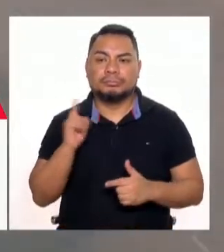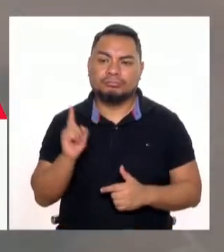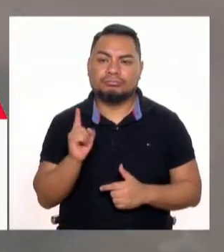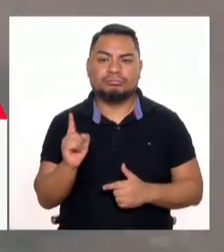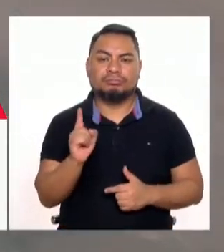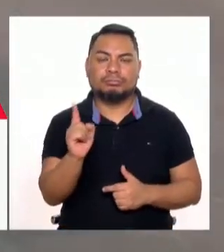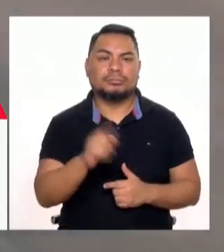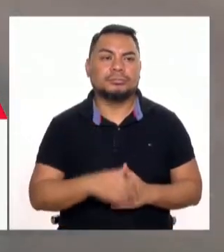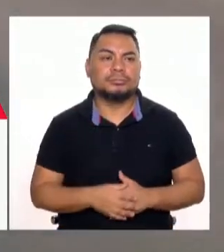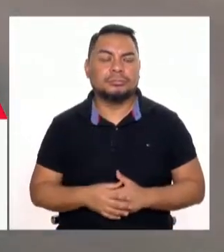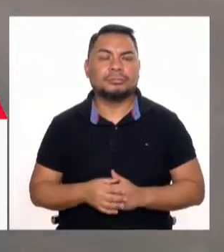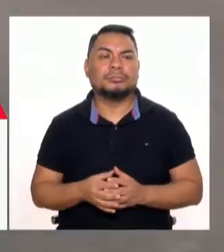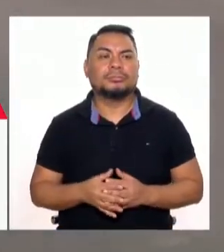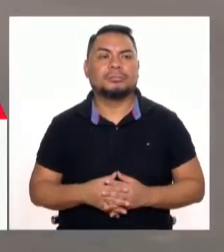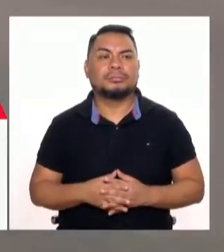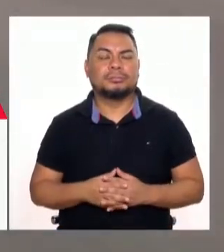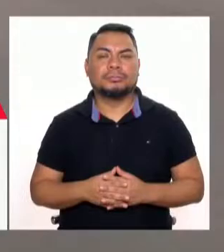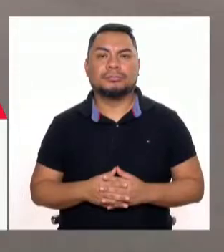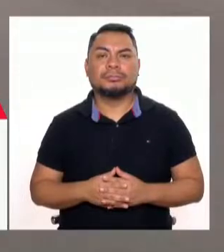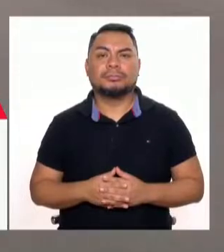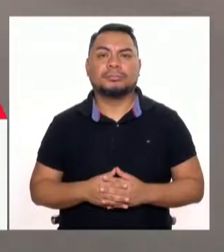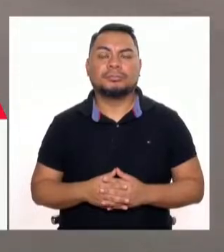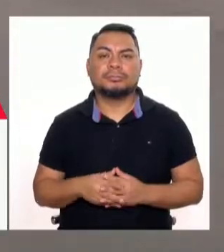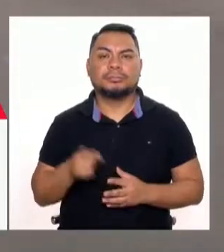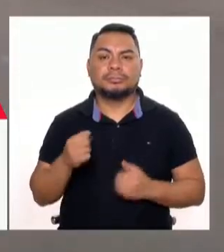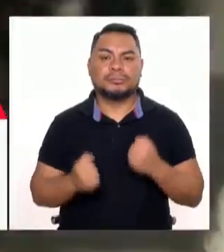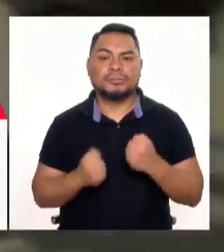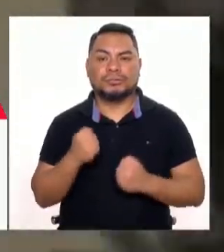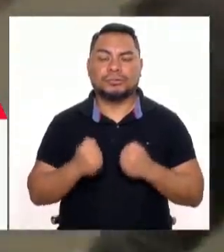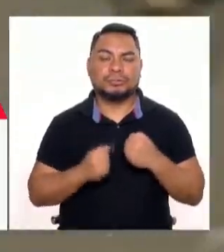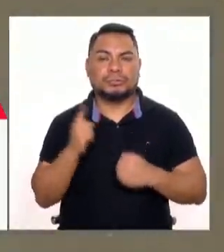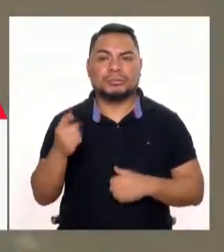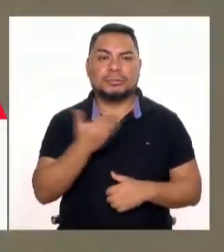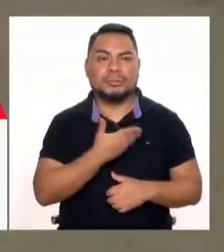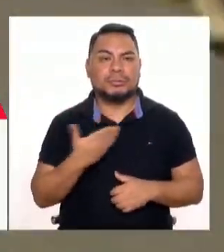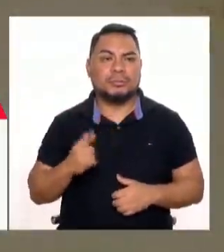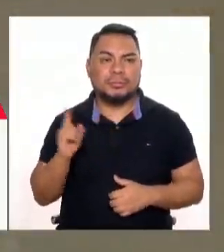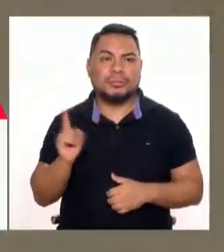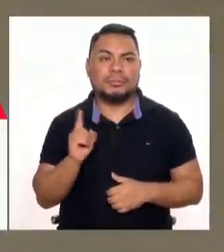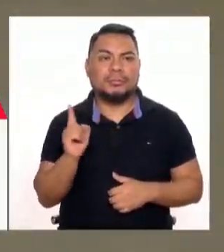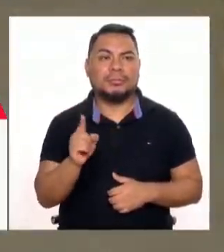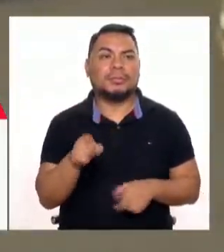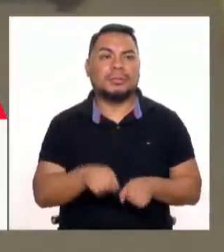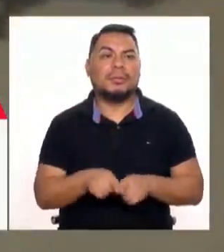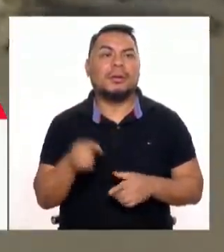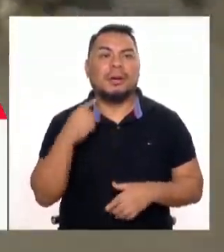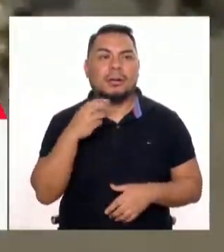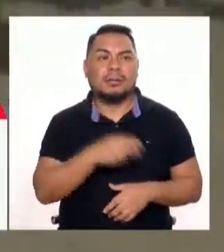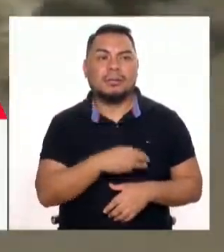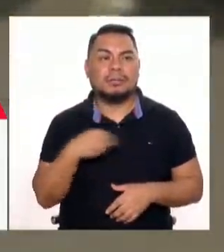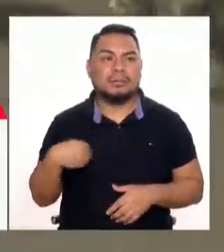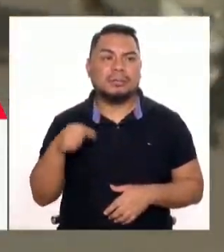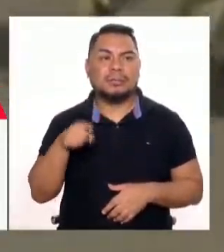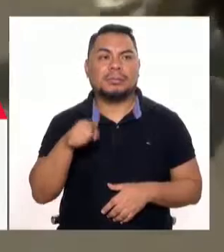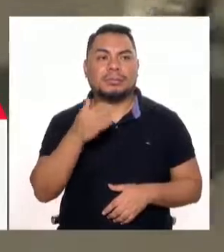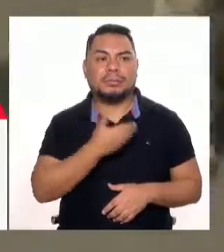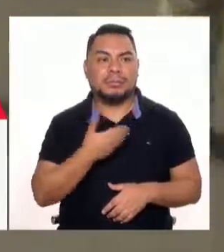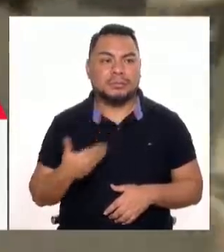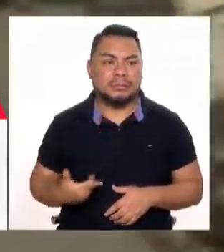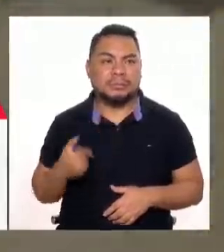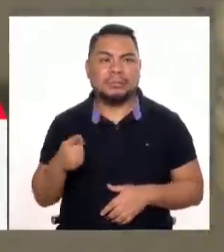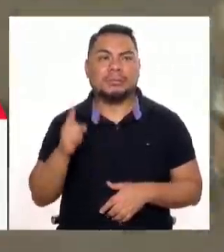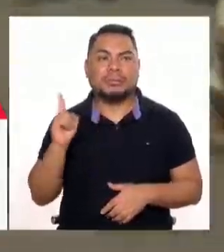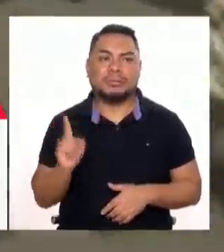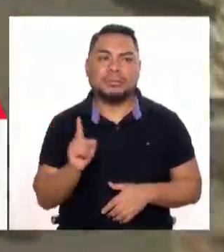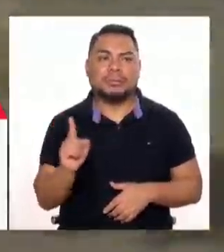paso ligero está corriendo la presidenta al lado del ministro del interior Vicente Romero como